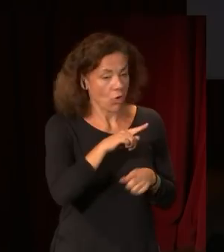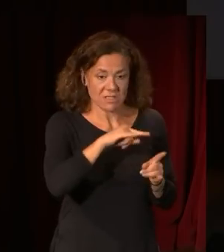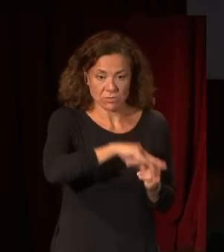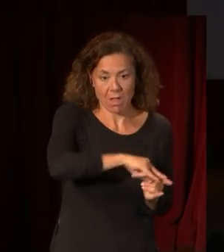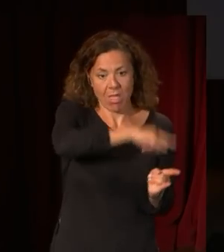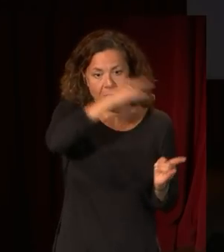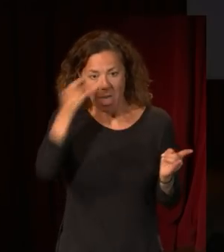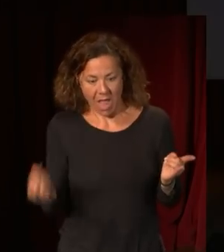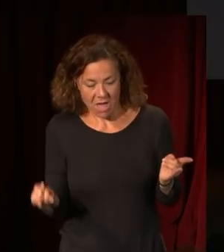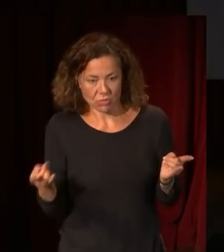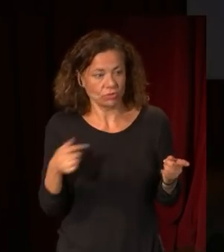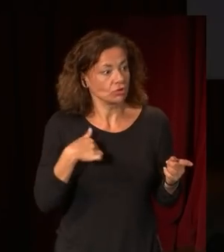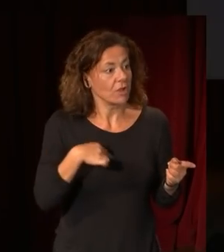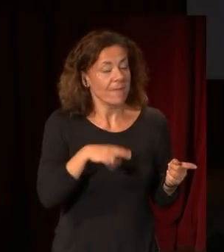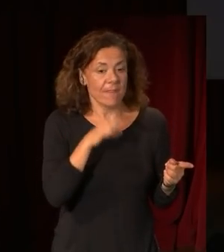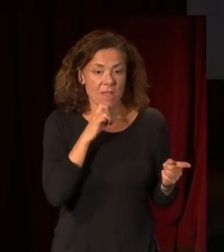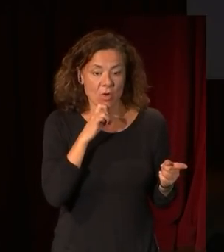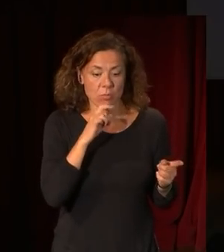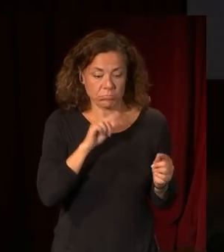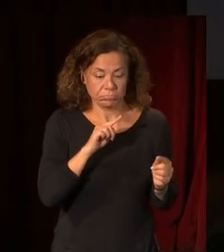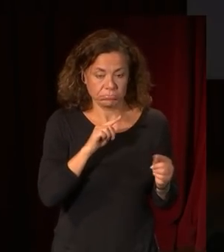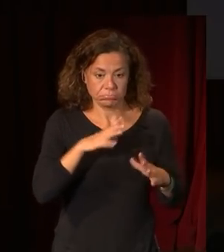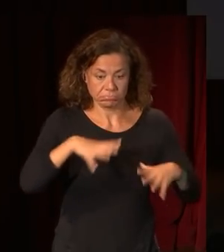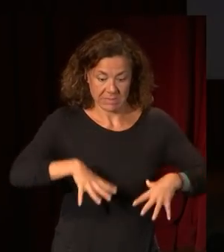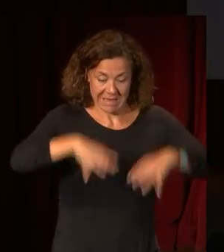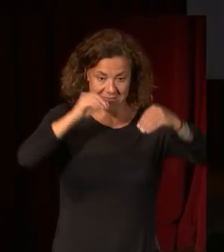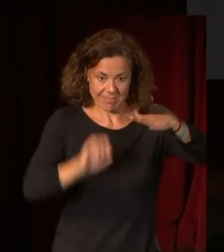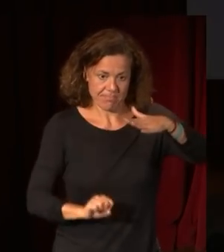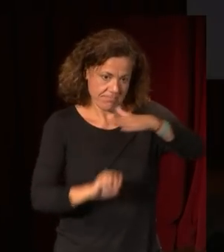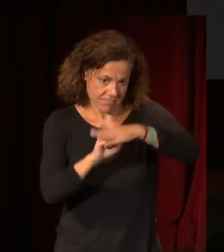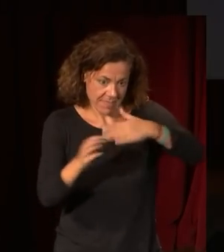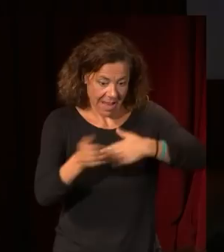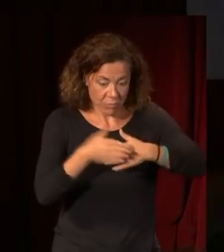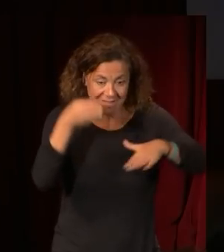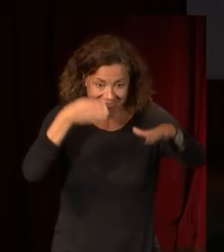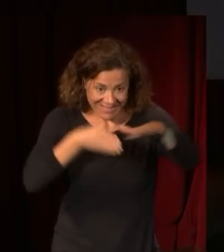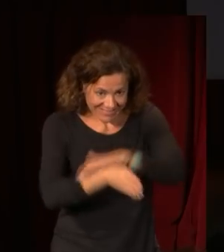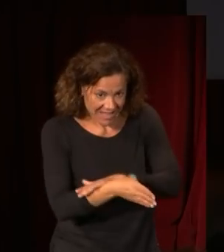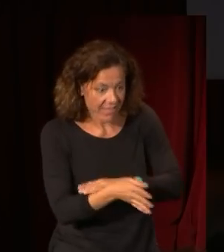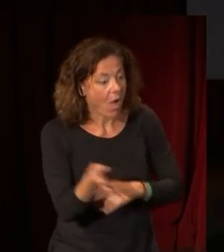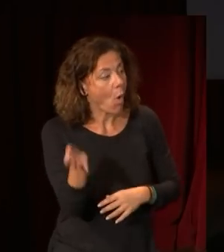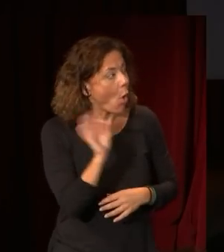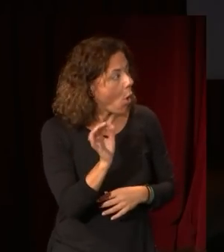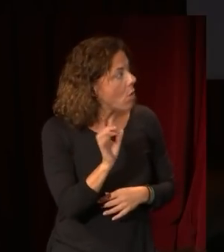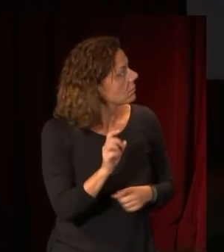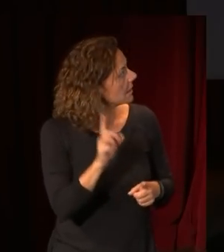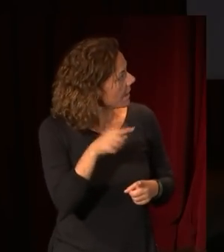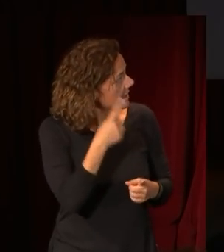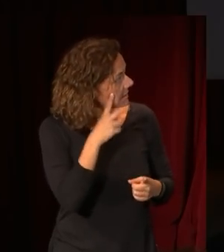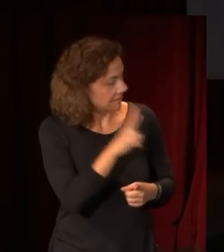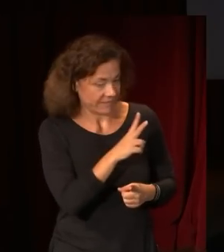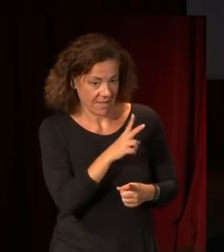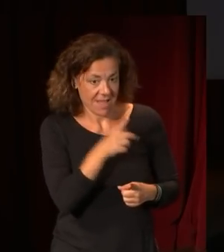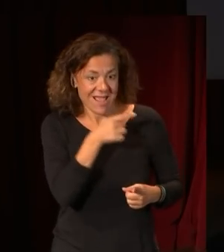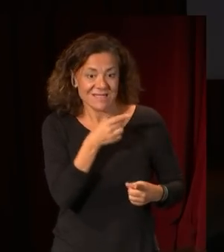que están en la parte superior del gran arco de la puerta de entrada u otros que podemos ver aquí es